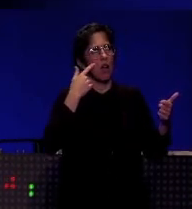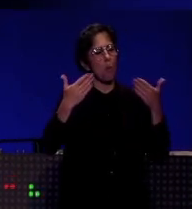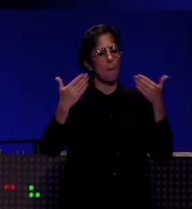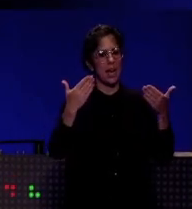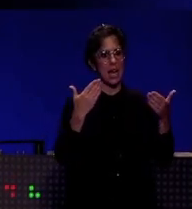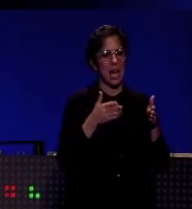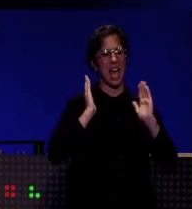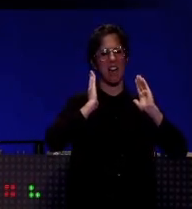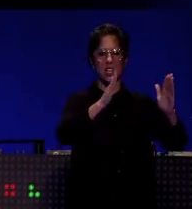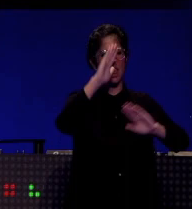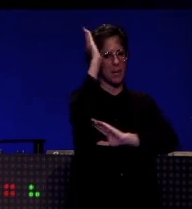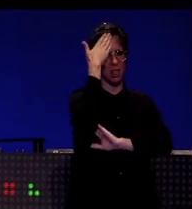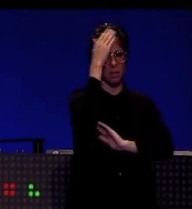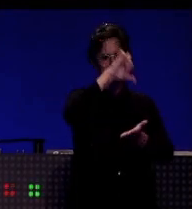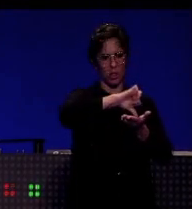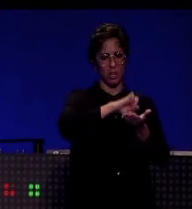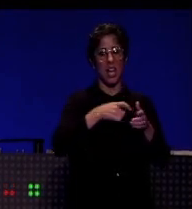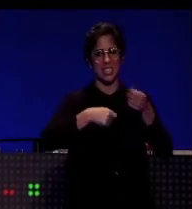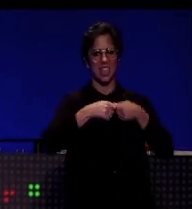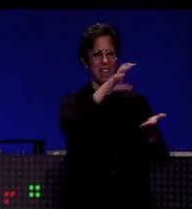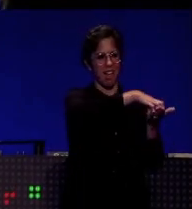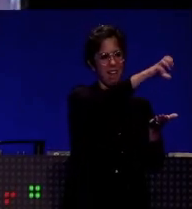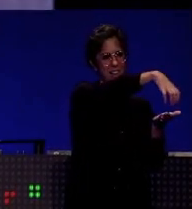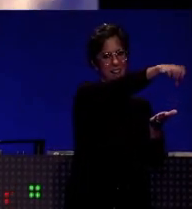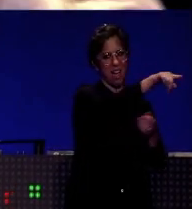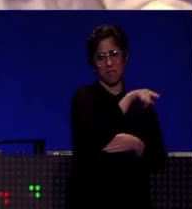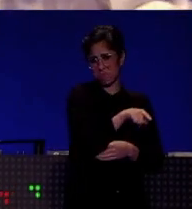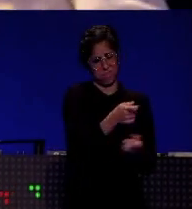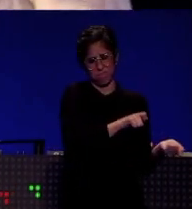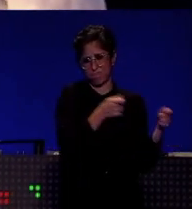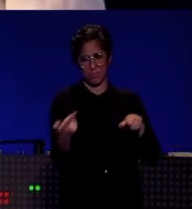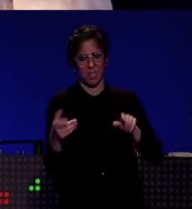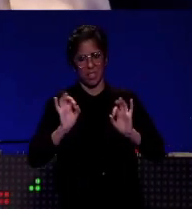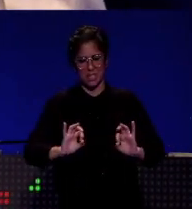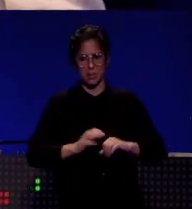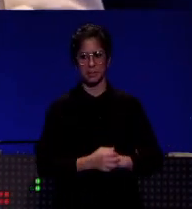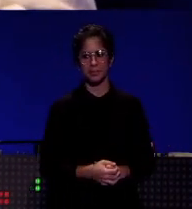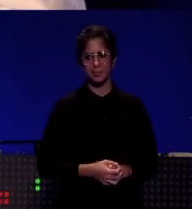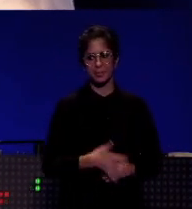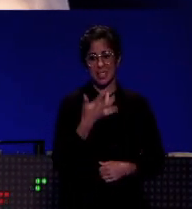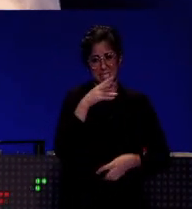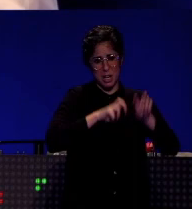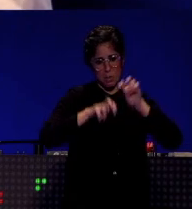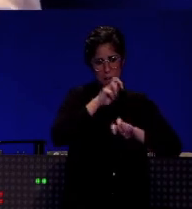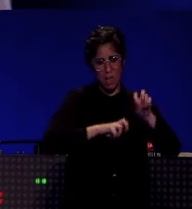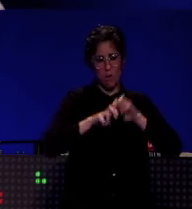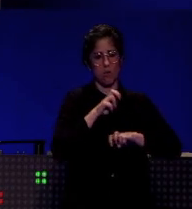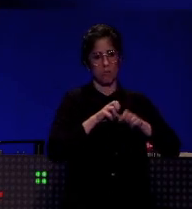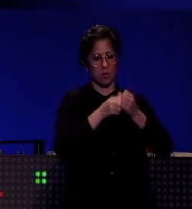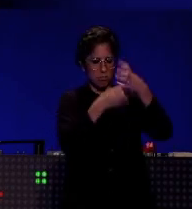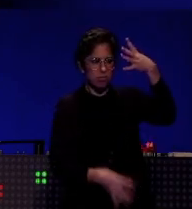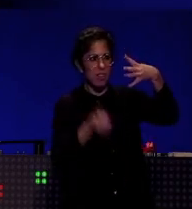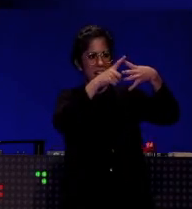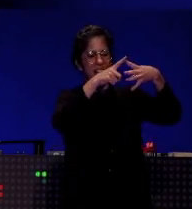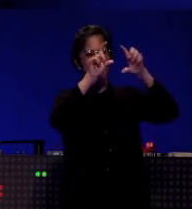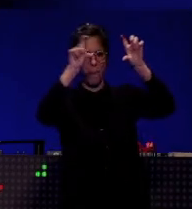esa es la importancia de aparecer ahí en los primeros puestos del buscador cómo comenzó todo aquí os voy